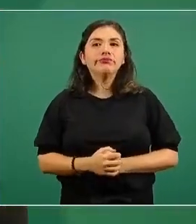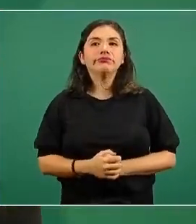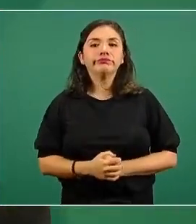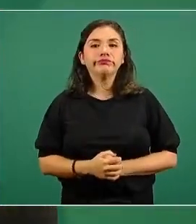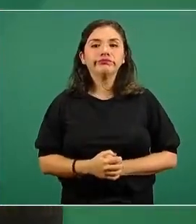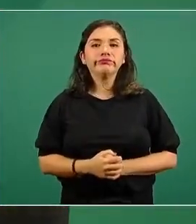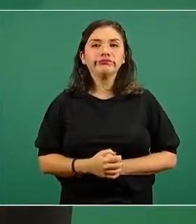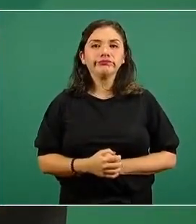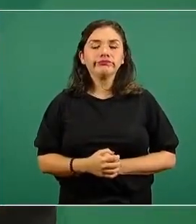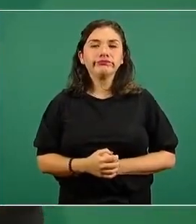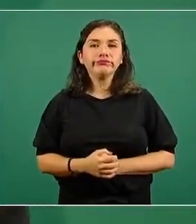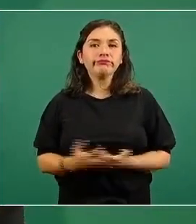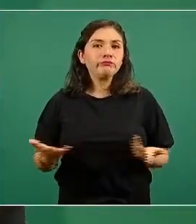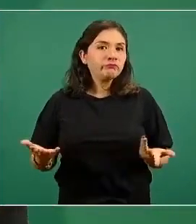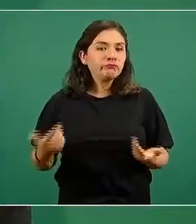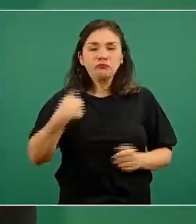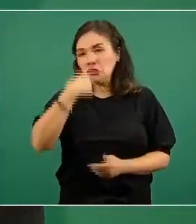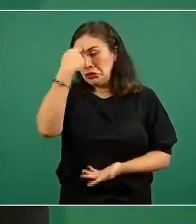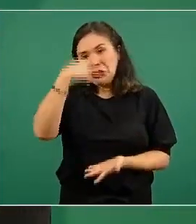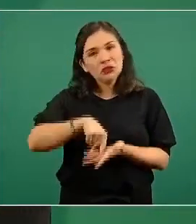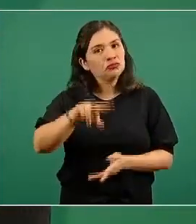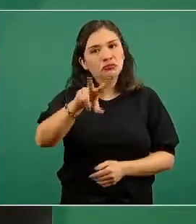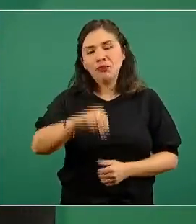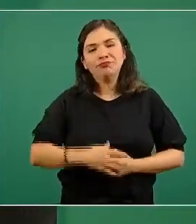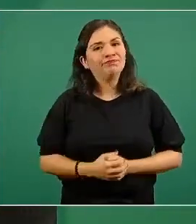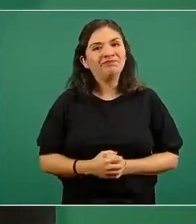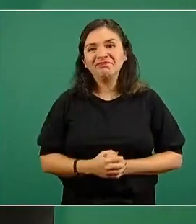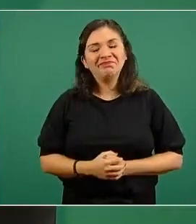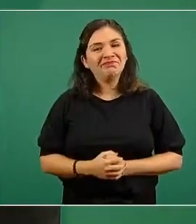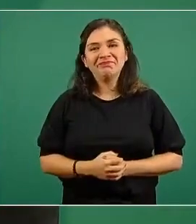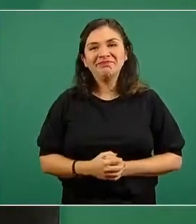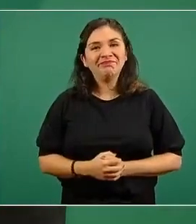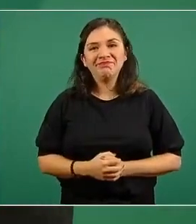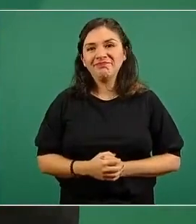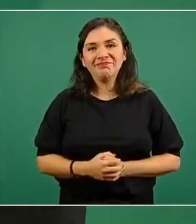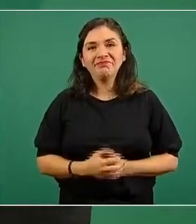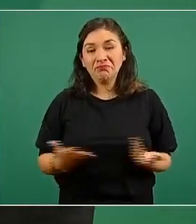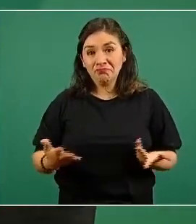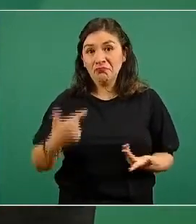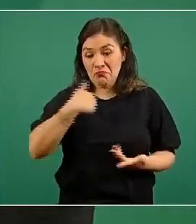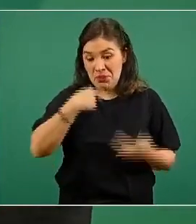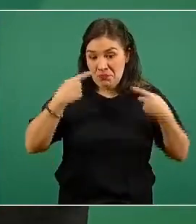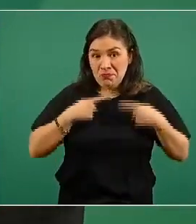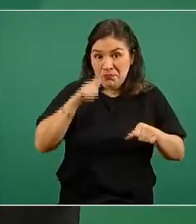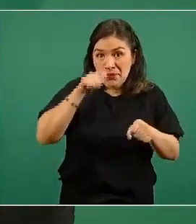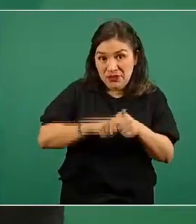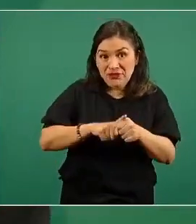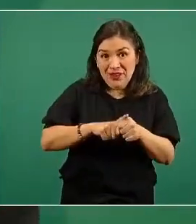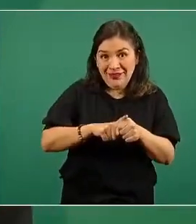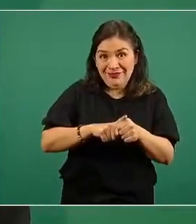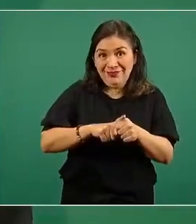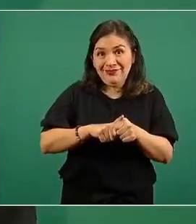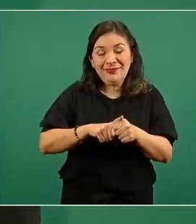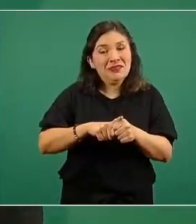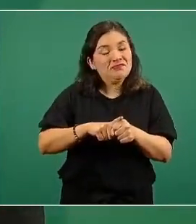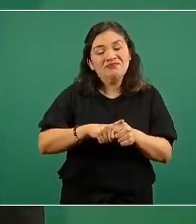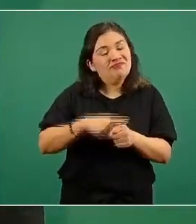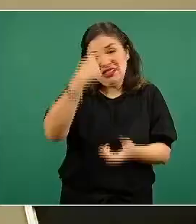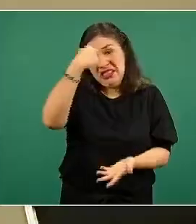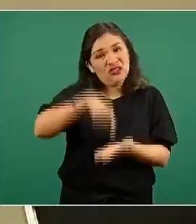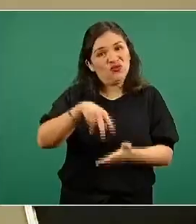Pues yo creo que no, siendo personalmente, como lo preguntó, yo creo que